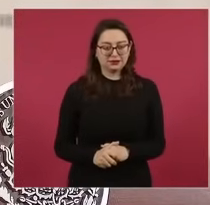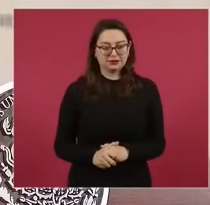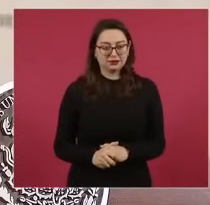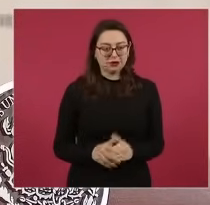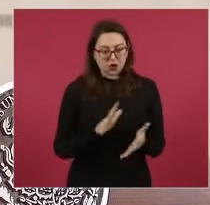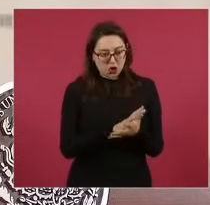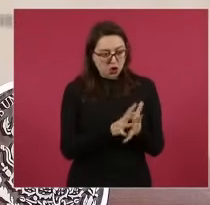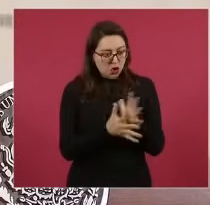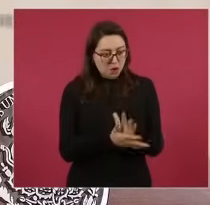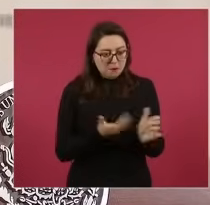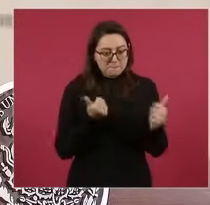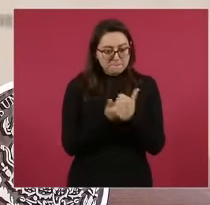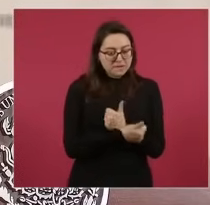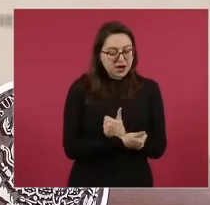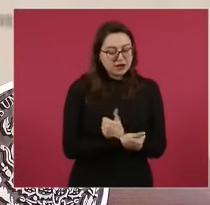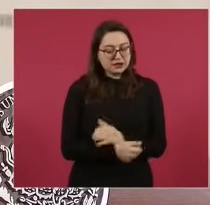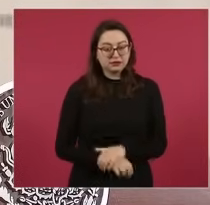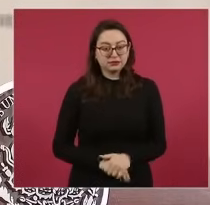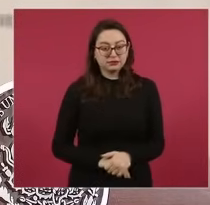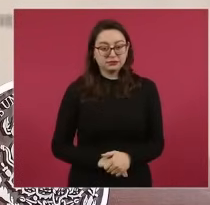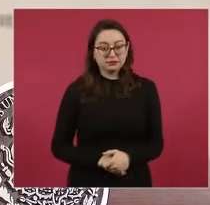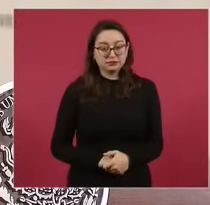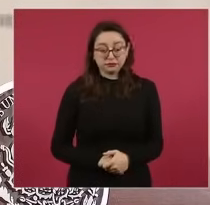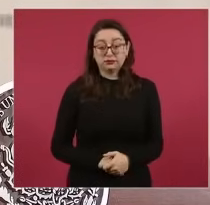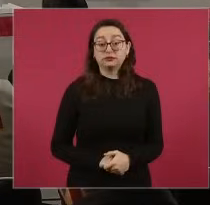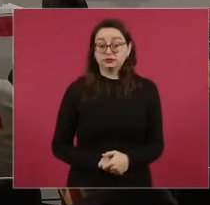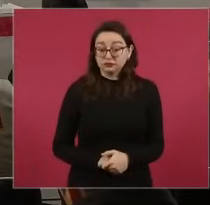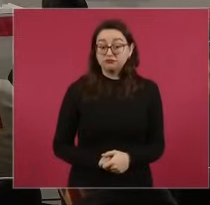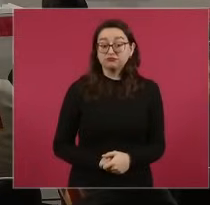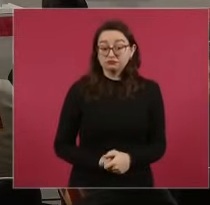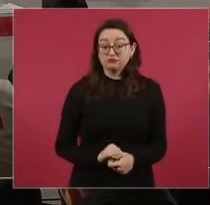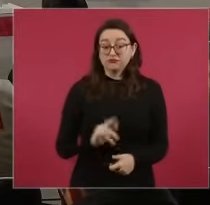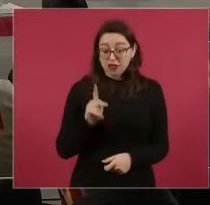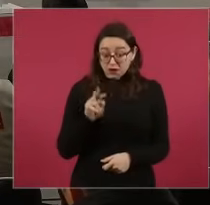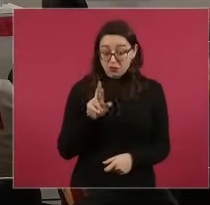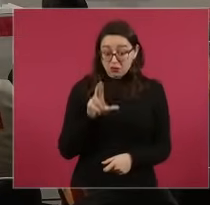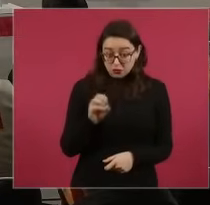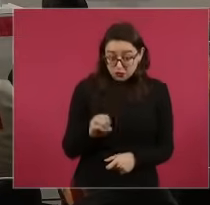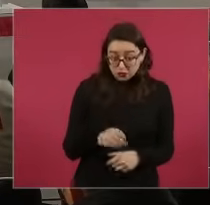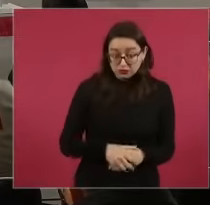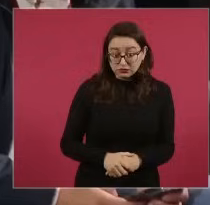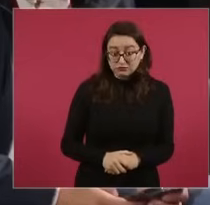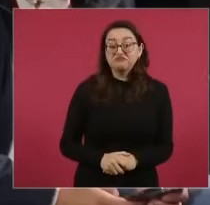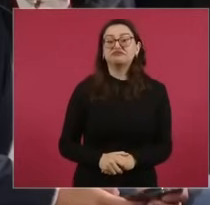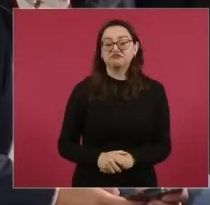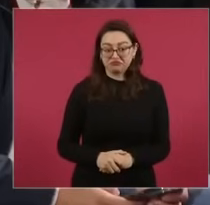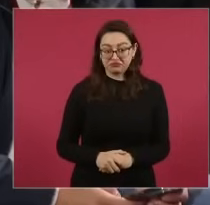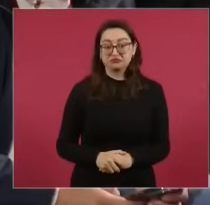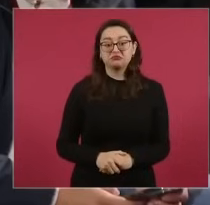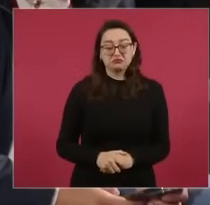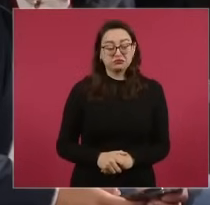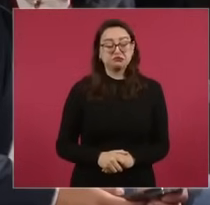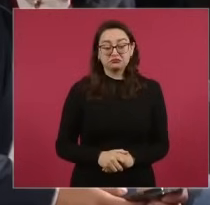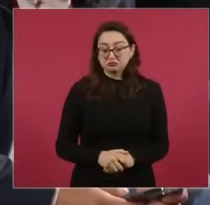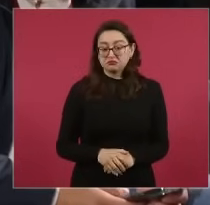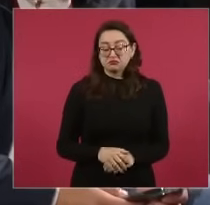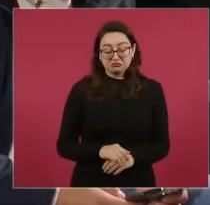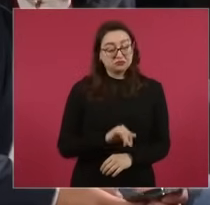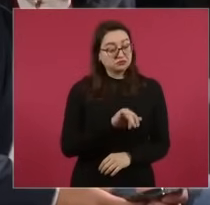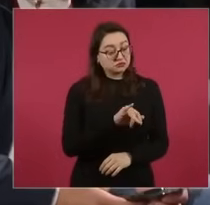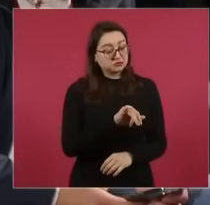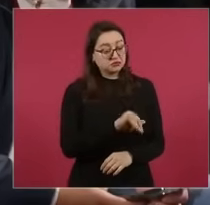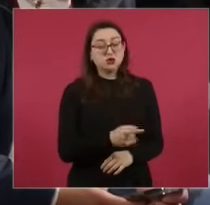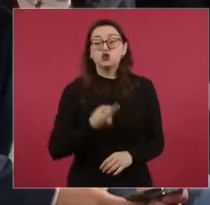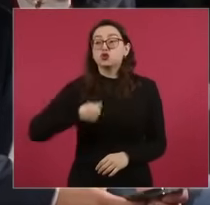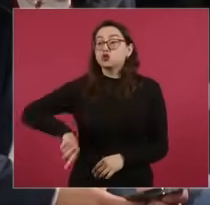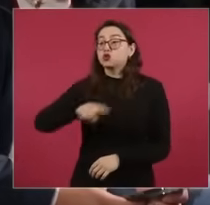fueron cómplices. ¿El PRO? Sí. ¿Con el silencio del sí, PRO? No, sí. Lleva 35 años